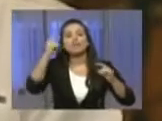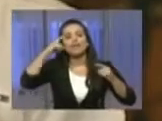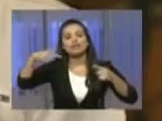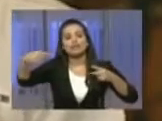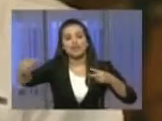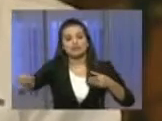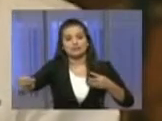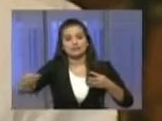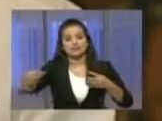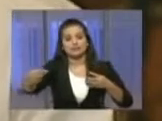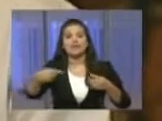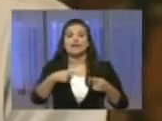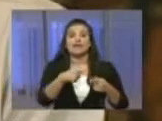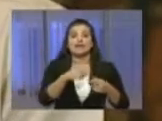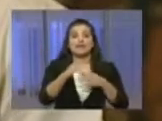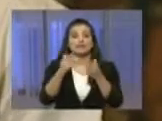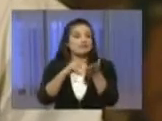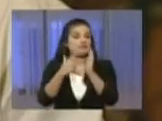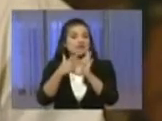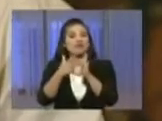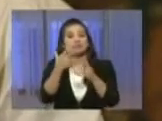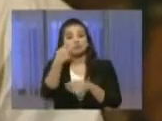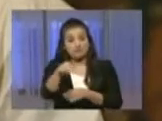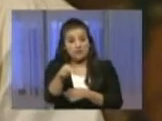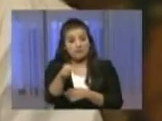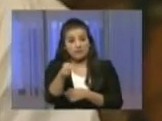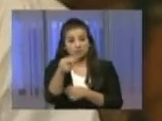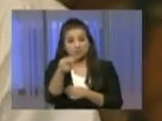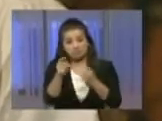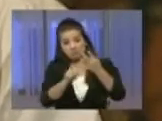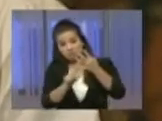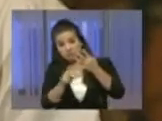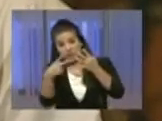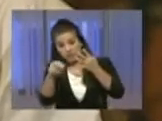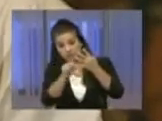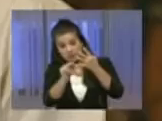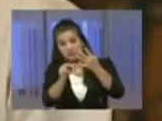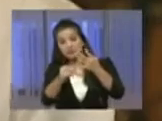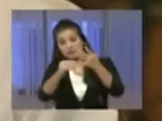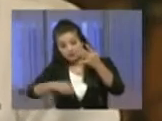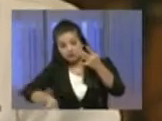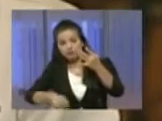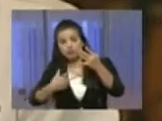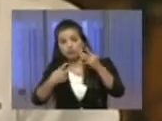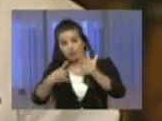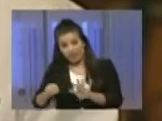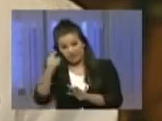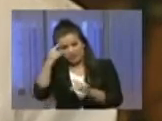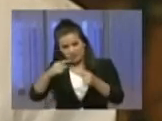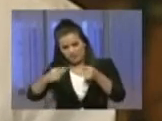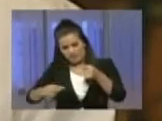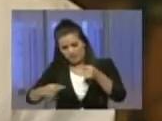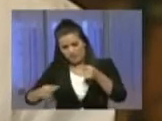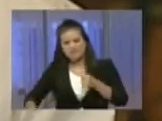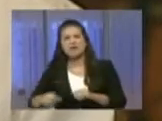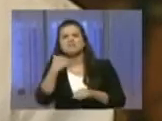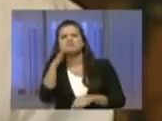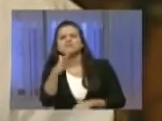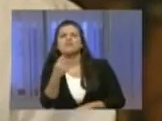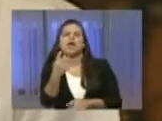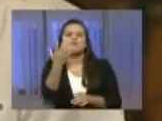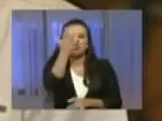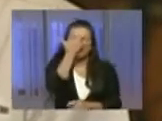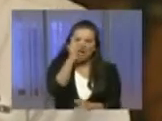del 30 de noviembre es así de simple es así Esa es la verdad y la rabia que tienen es para tratar